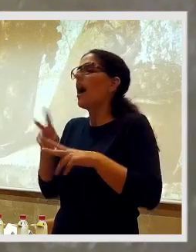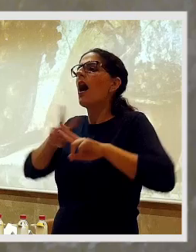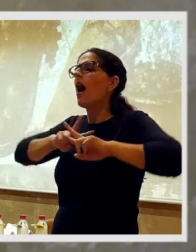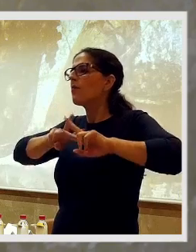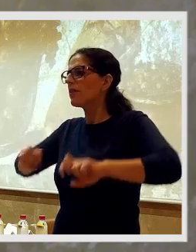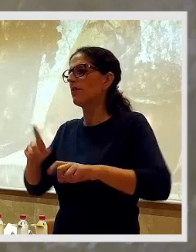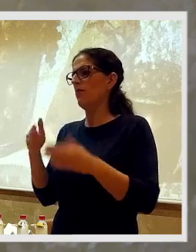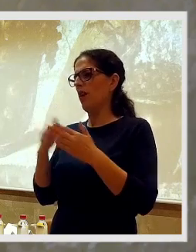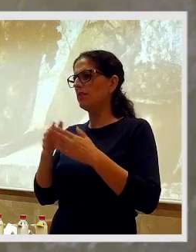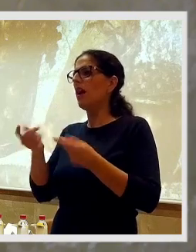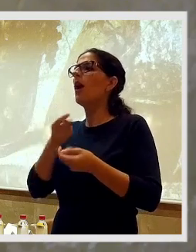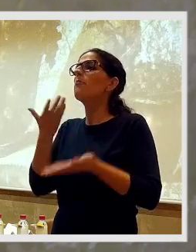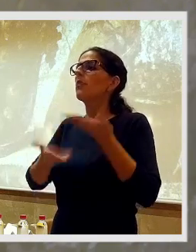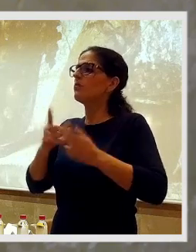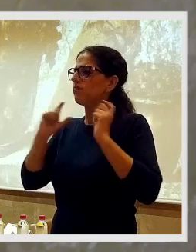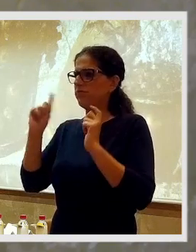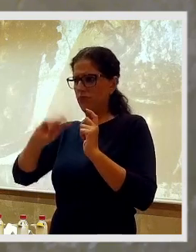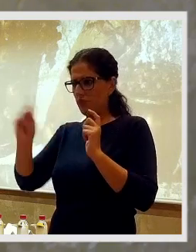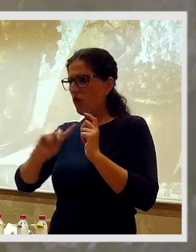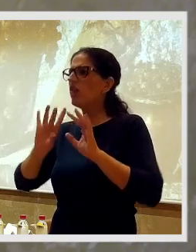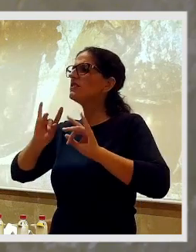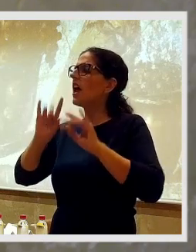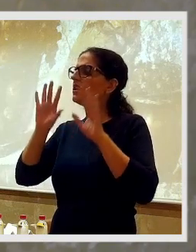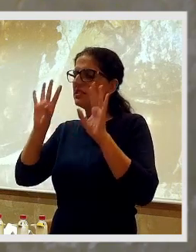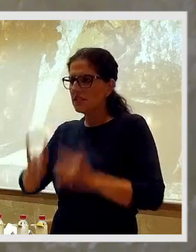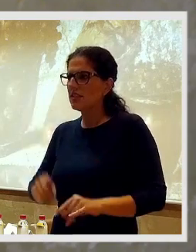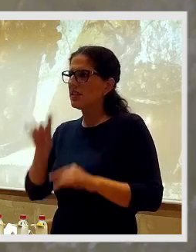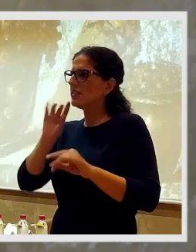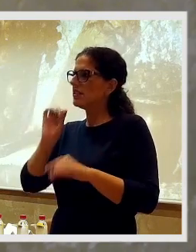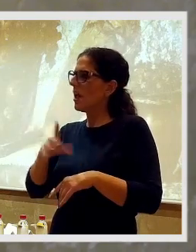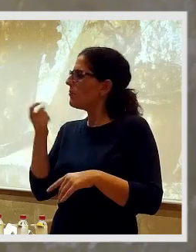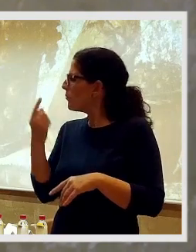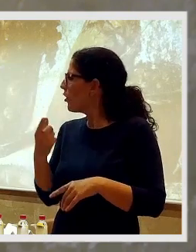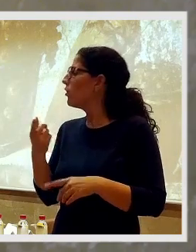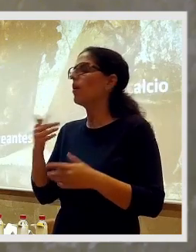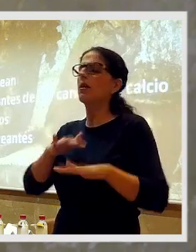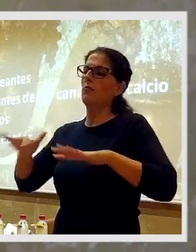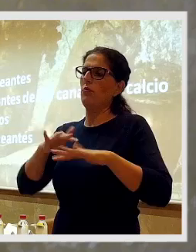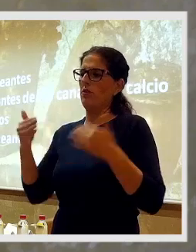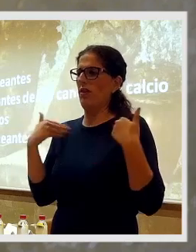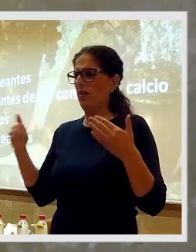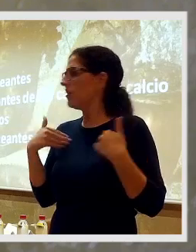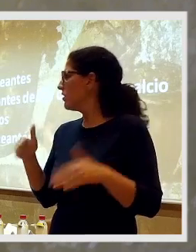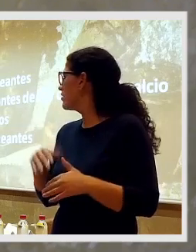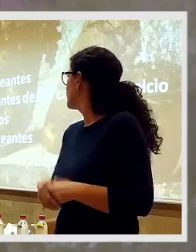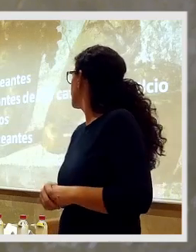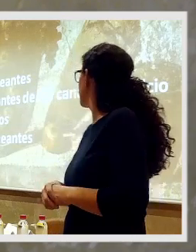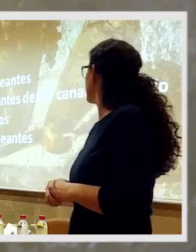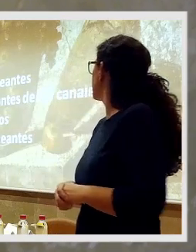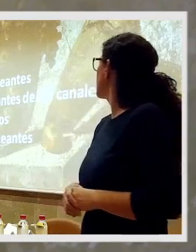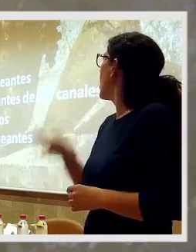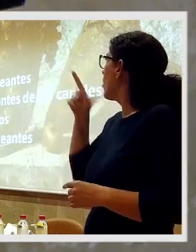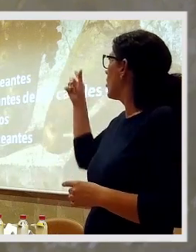dieta, llegar a nuestro peso, reducir la sal sin duda ninguna y con ejercicio físico. Por supuesto, hoy día